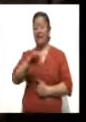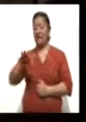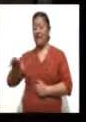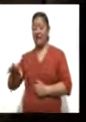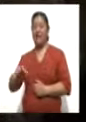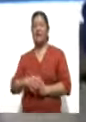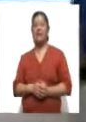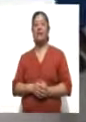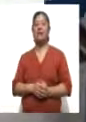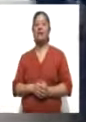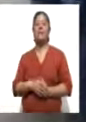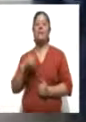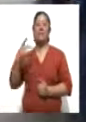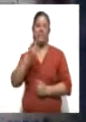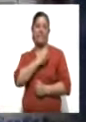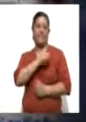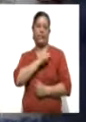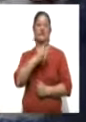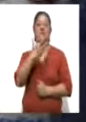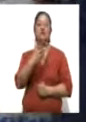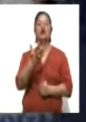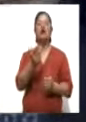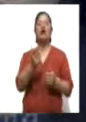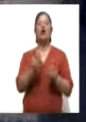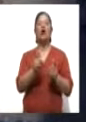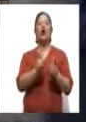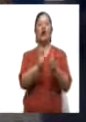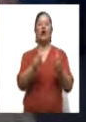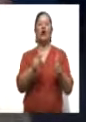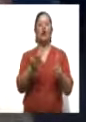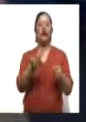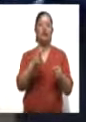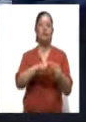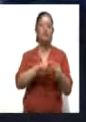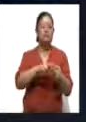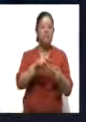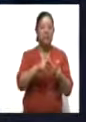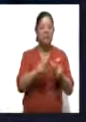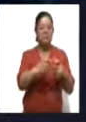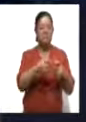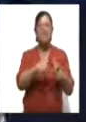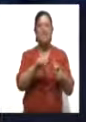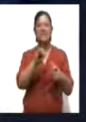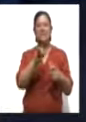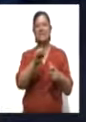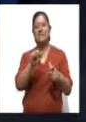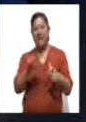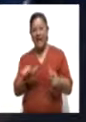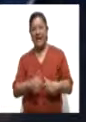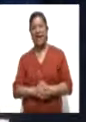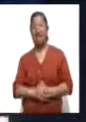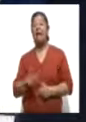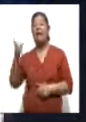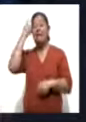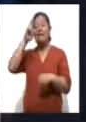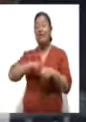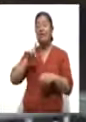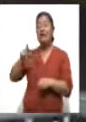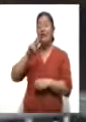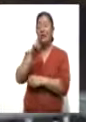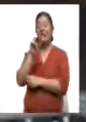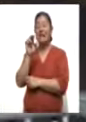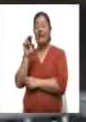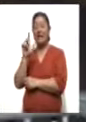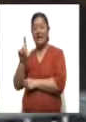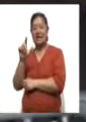MINSA, y a 5 policlínicas de la Caja de Seguro Social, CSS. El director de la RMS,